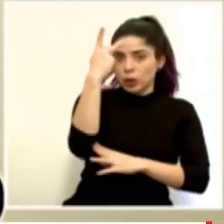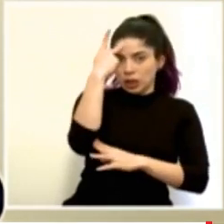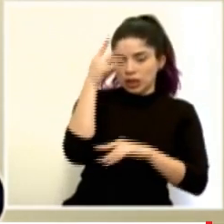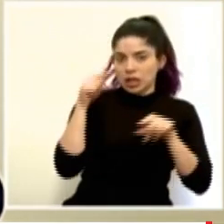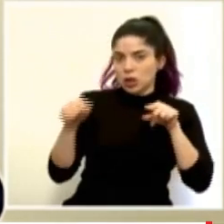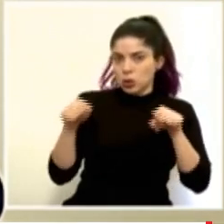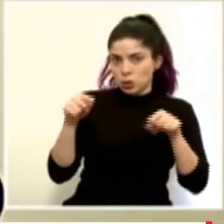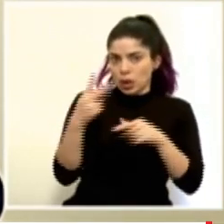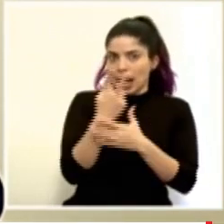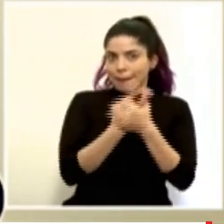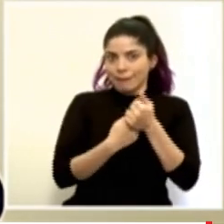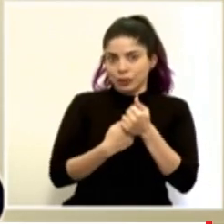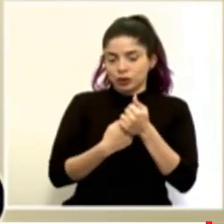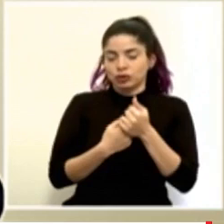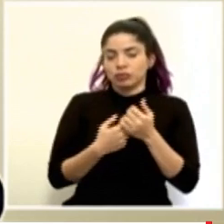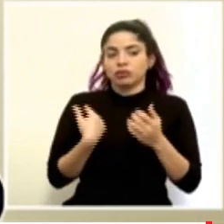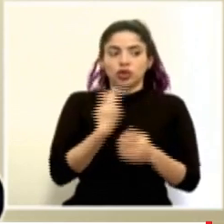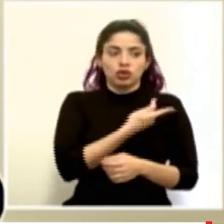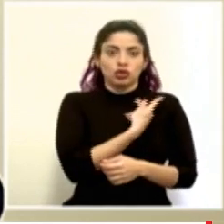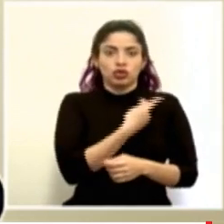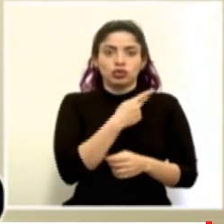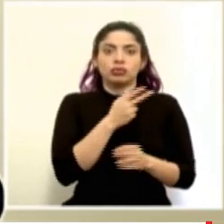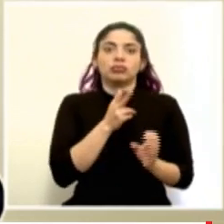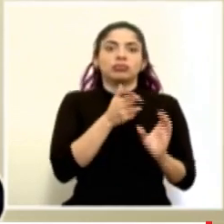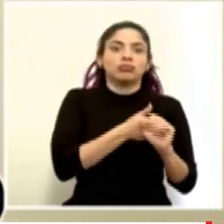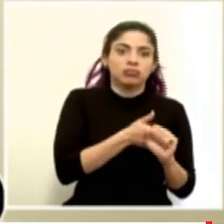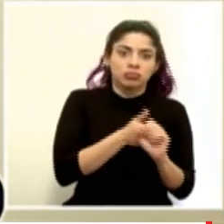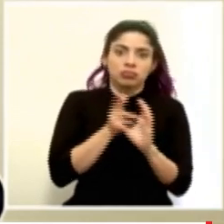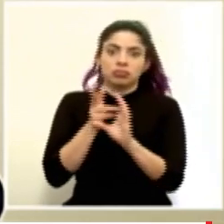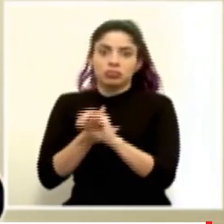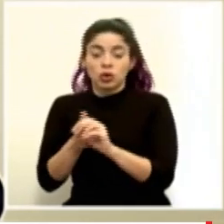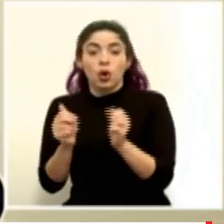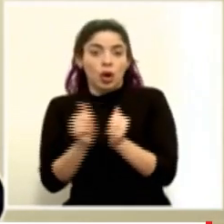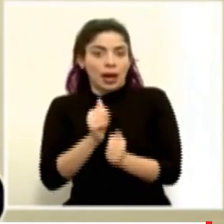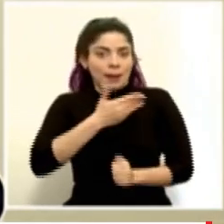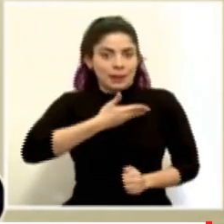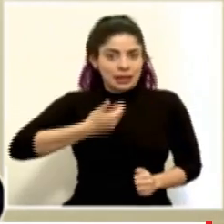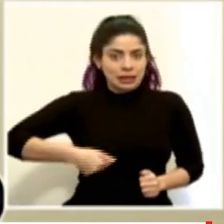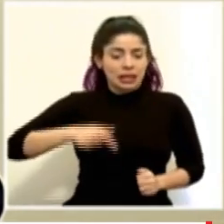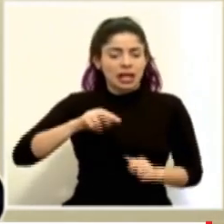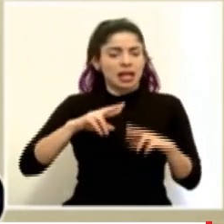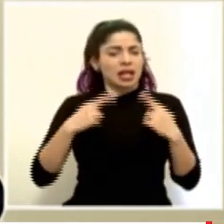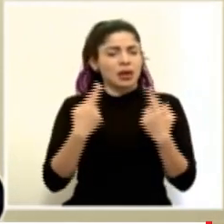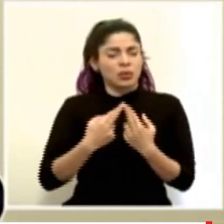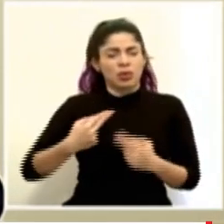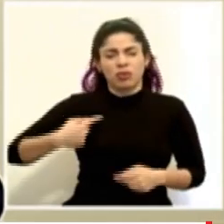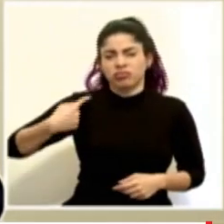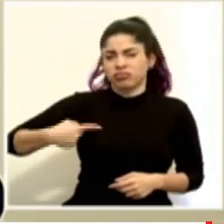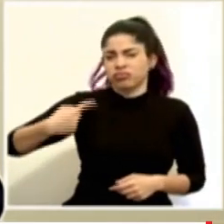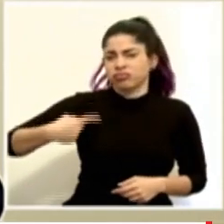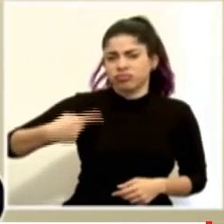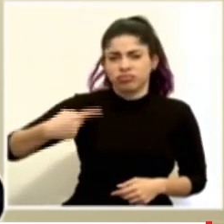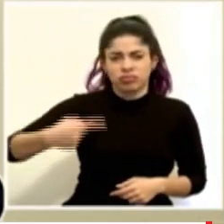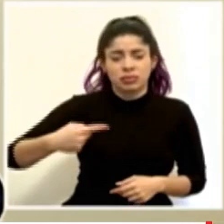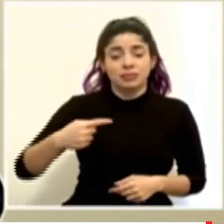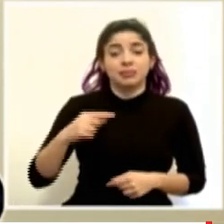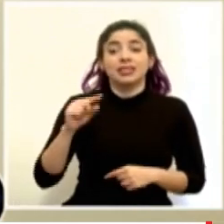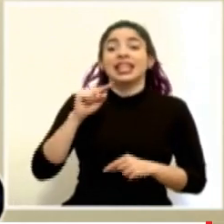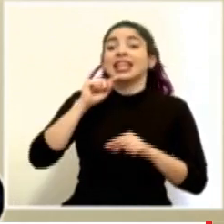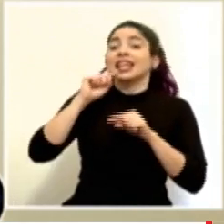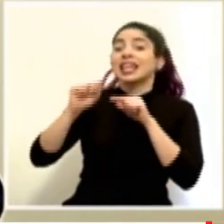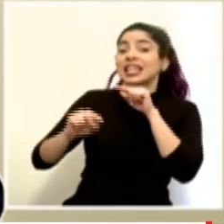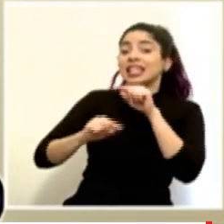políticos, donde estamos justamente participando don Román y yo con el presidente. Son reuniones que hemos tenido constantemente. Las